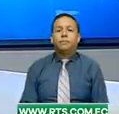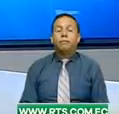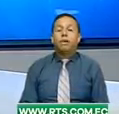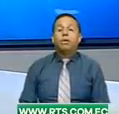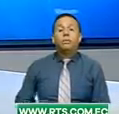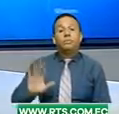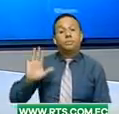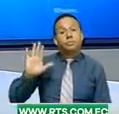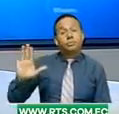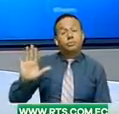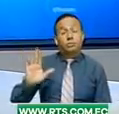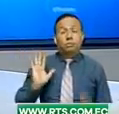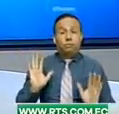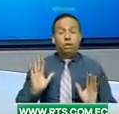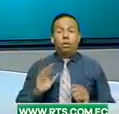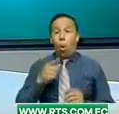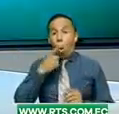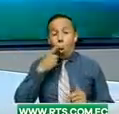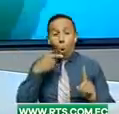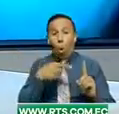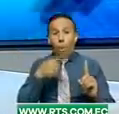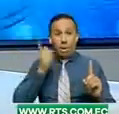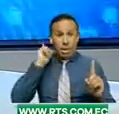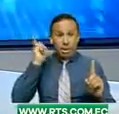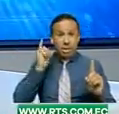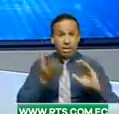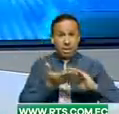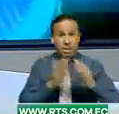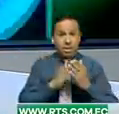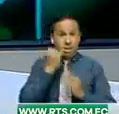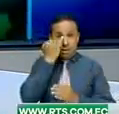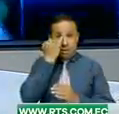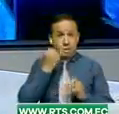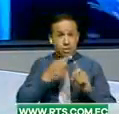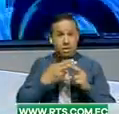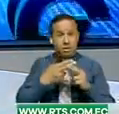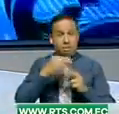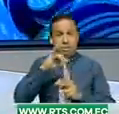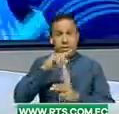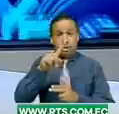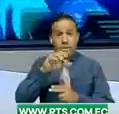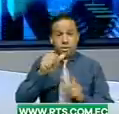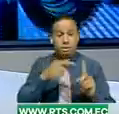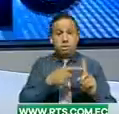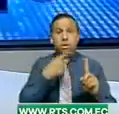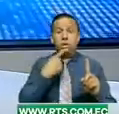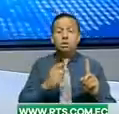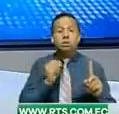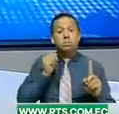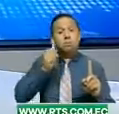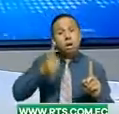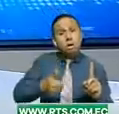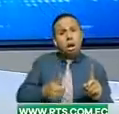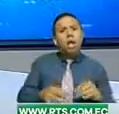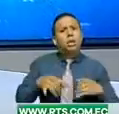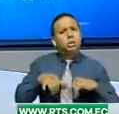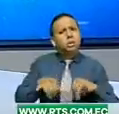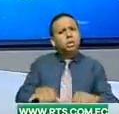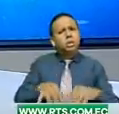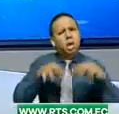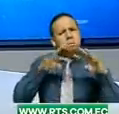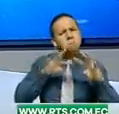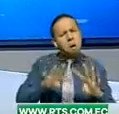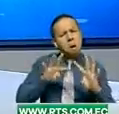el presidente de la CONAIE, Leonidas Issa, ratificó que este miércoles continuará el segundo día de movilización y resistencia a nivel